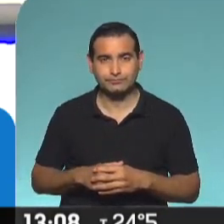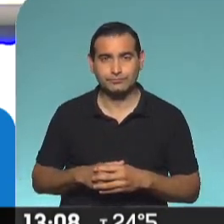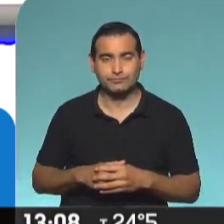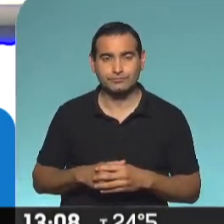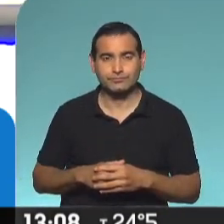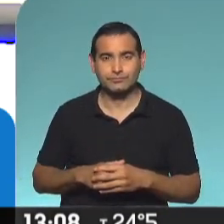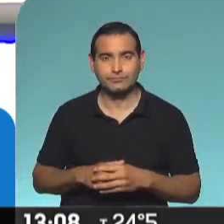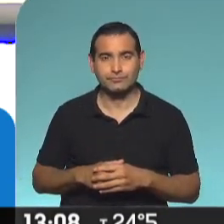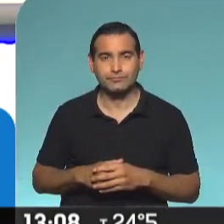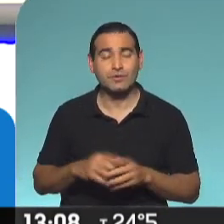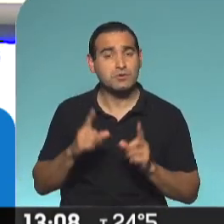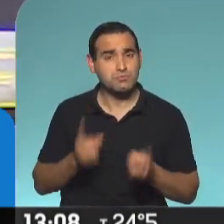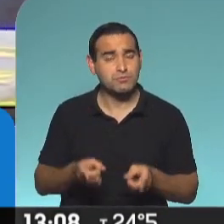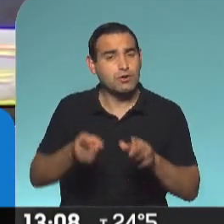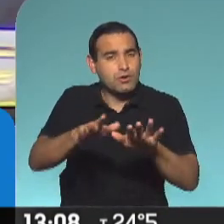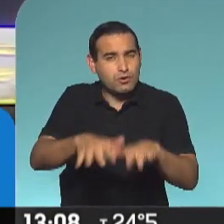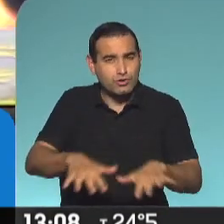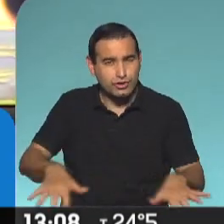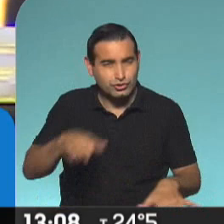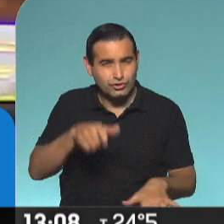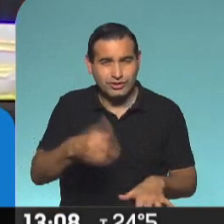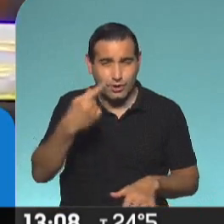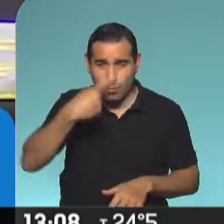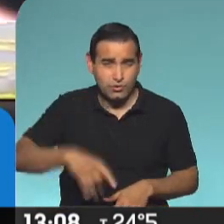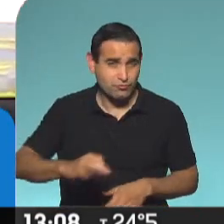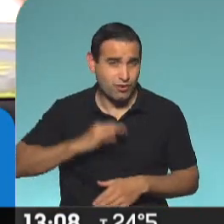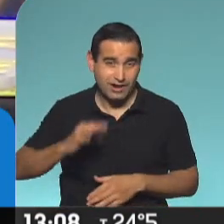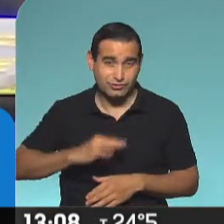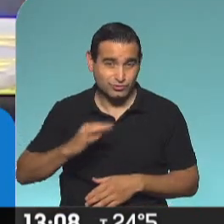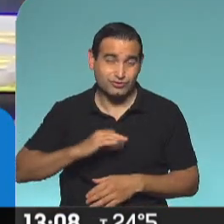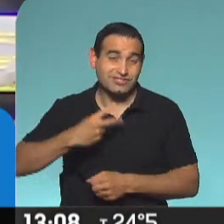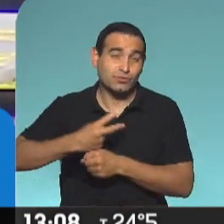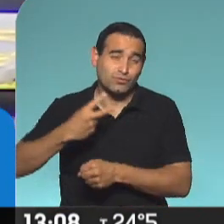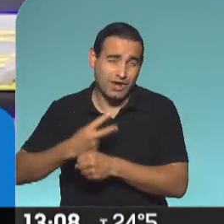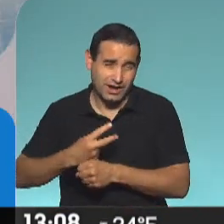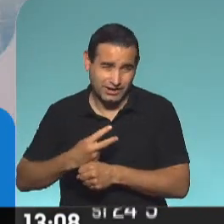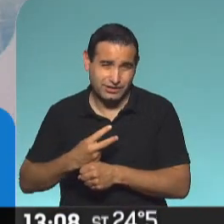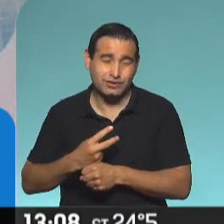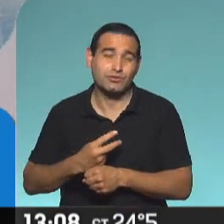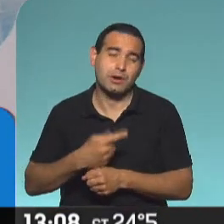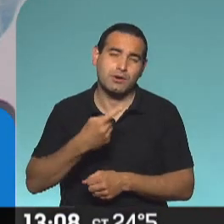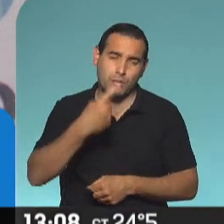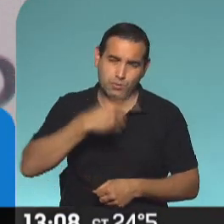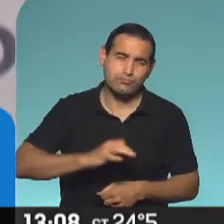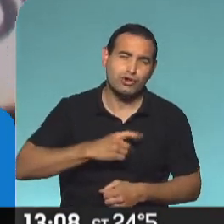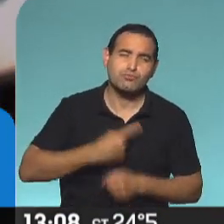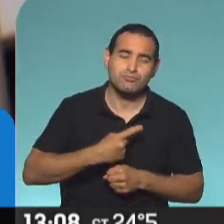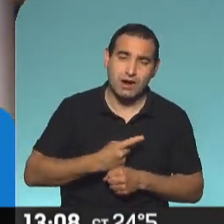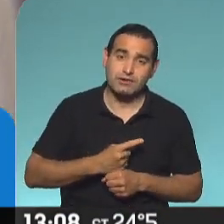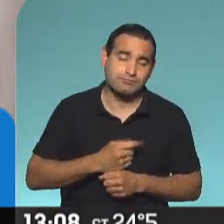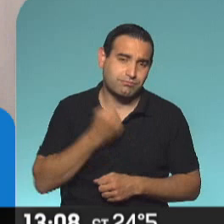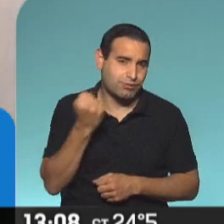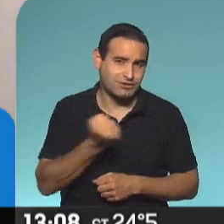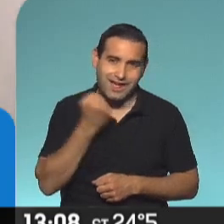también los niños que están terminando un ciclo sobre todo el ciclo del secundario y el ciclo del primario son momentos muy importantes